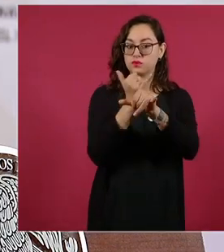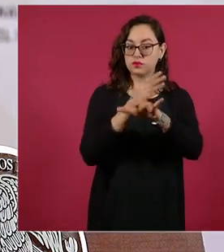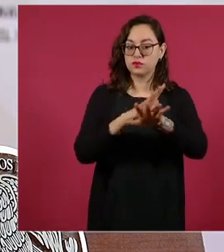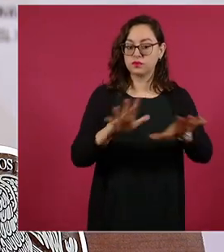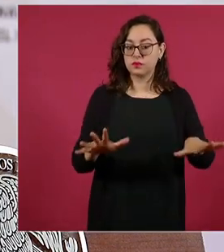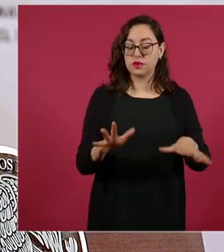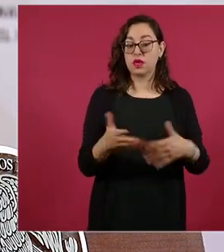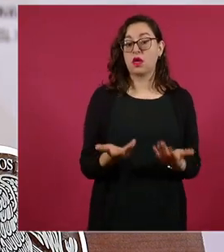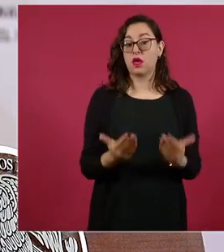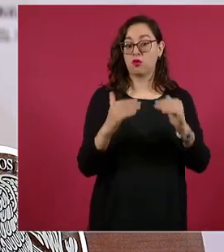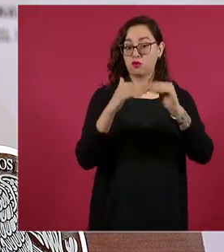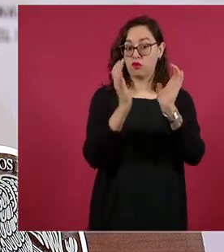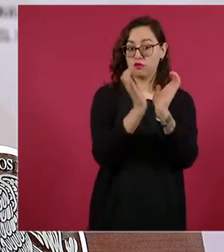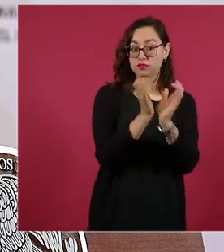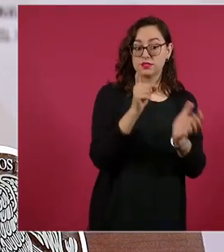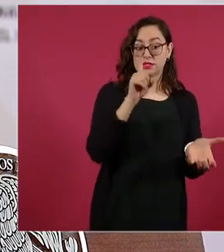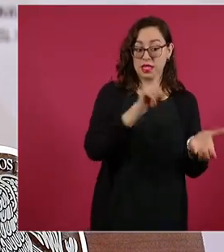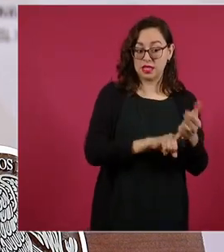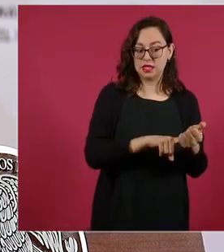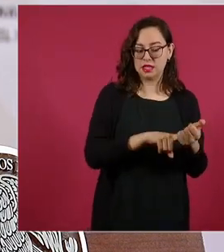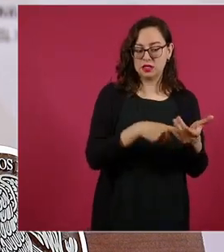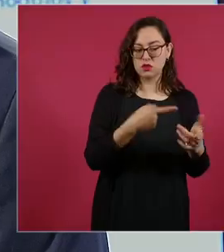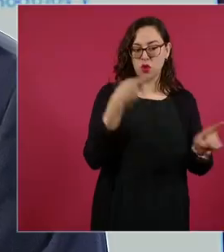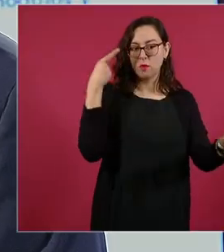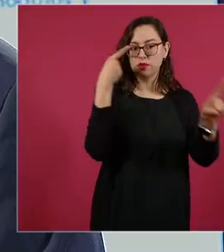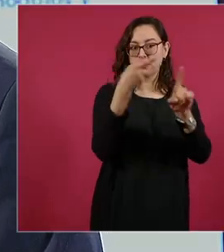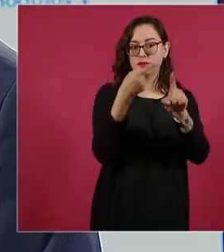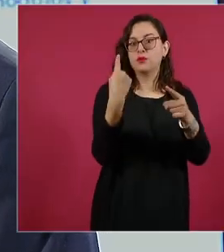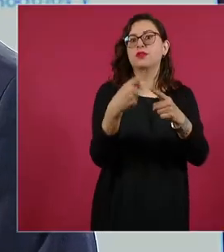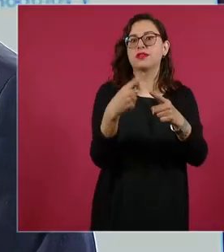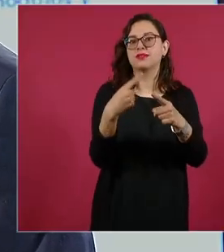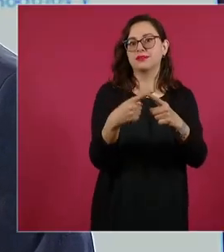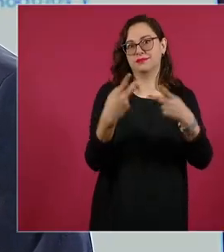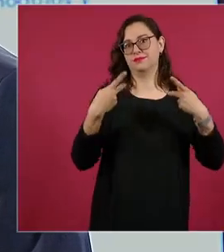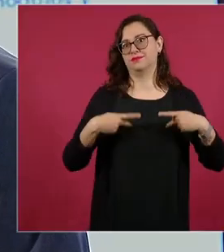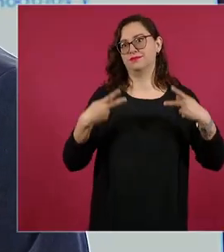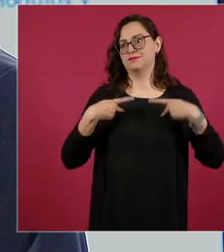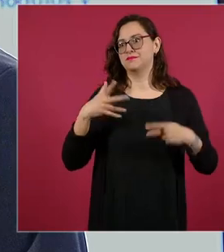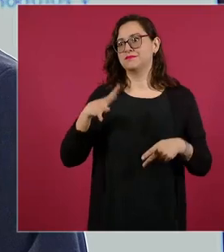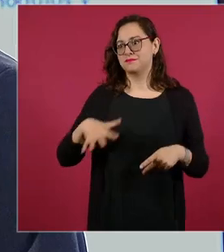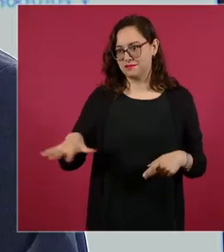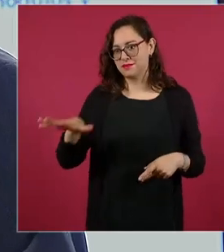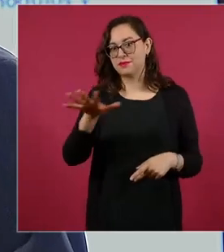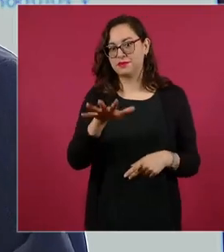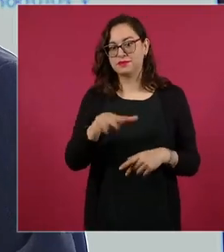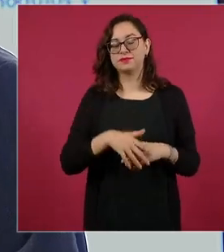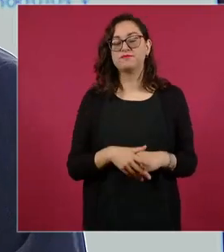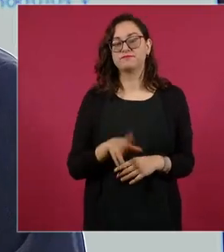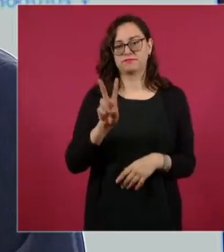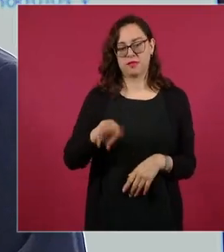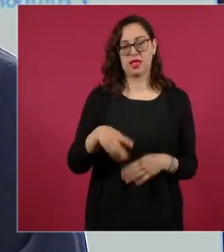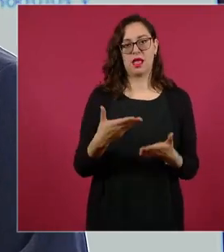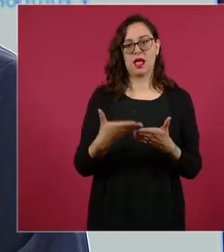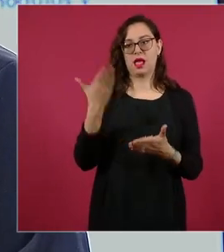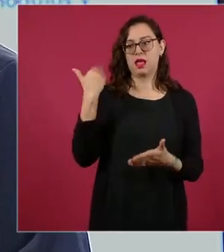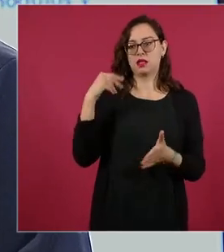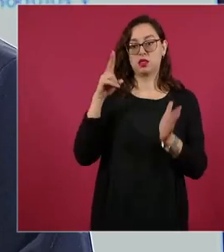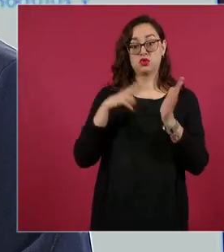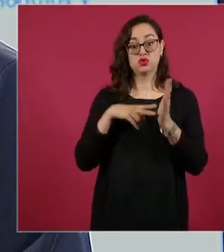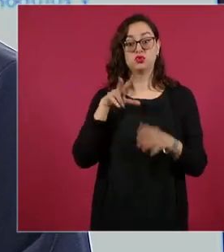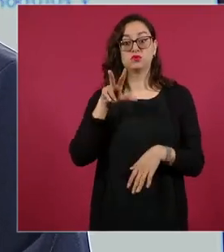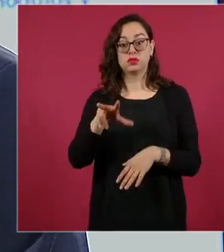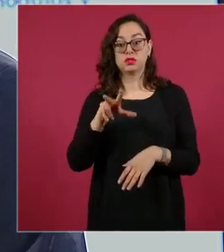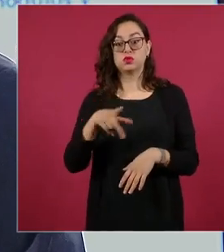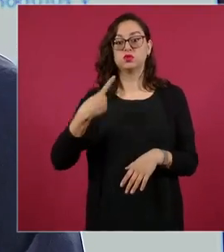acreditado y al derechohabiente, porque sí debo de decir que cuando llegamos a Oaxaca FobISTE encontramos un FOBISTE